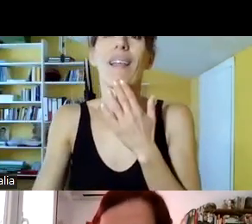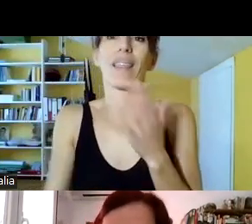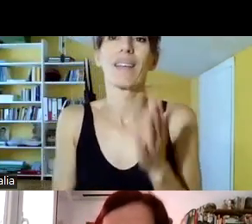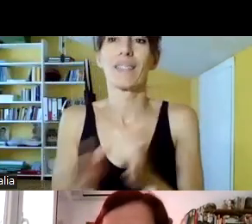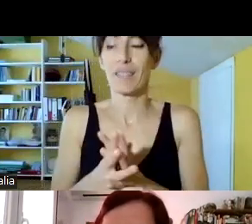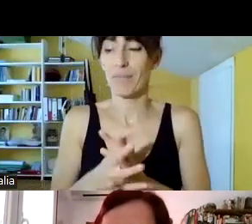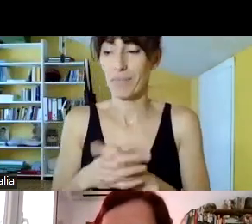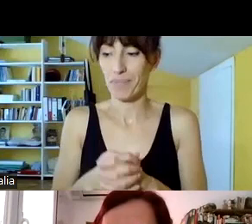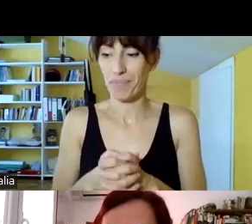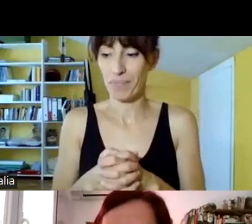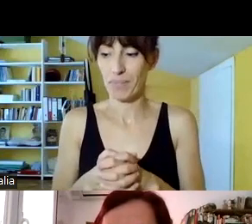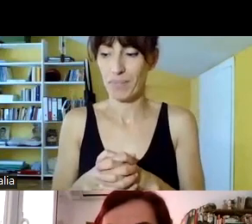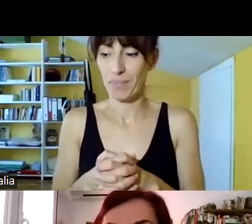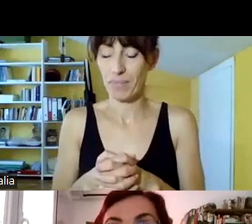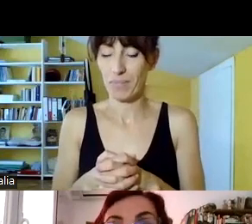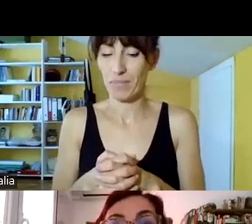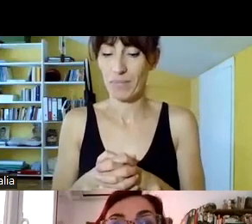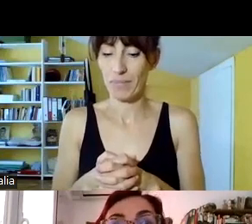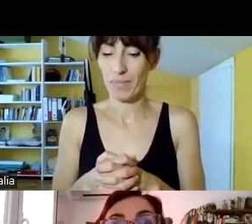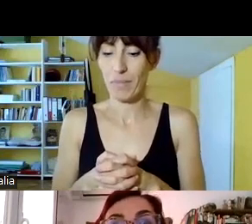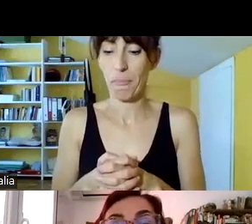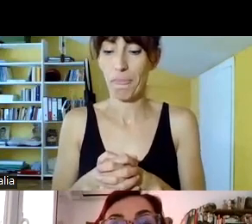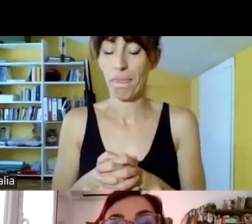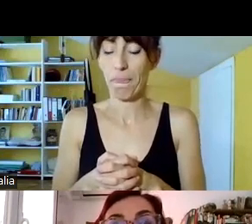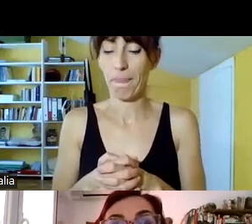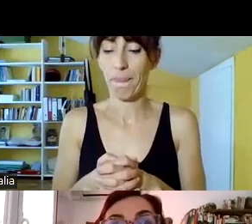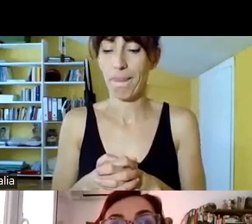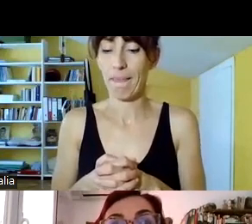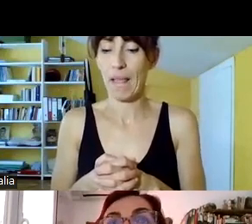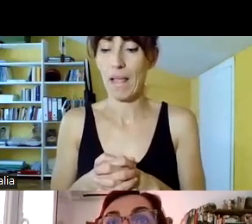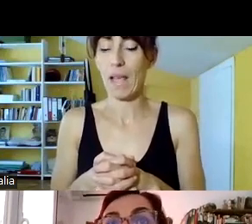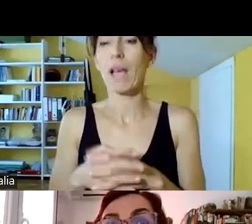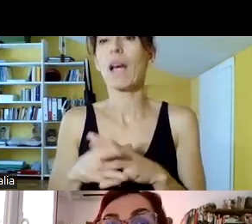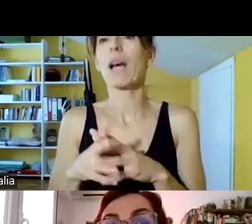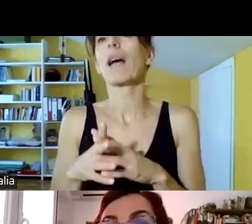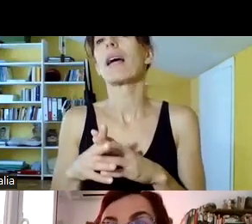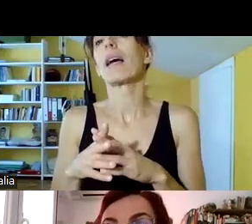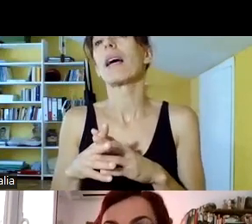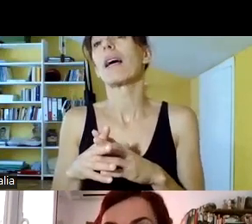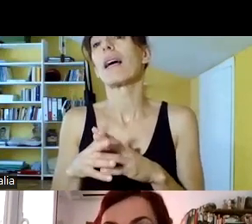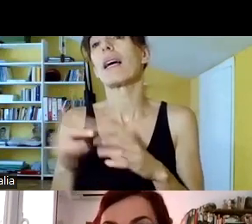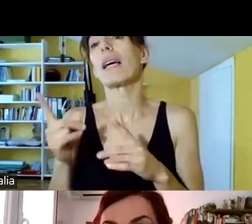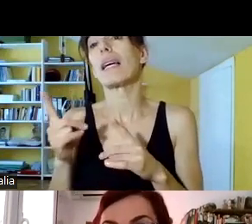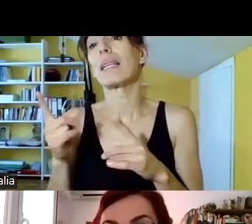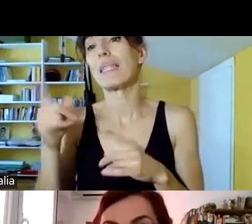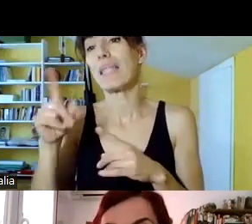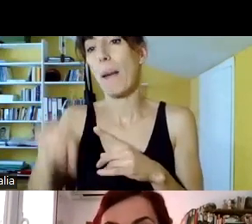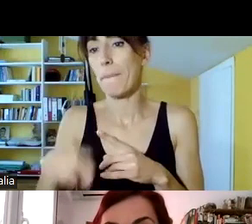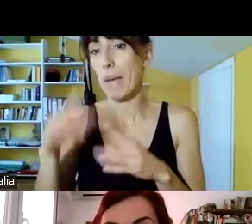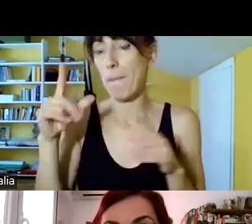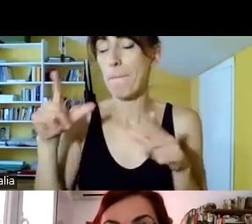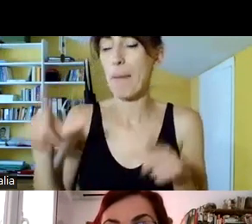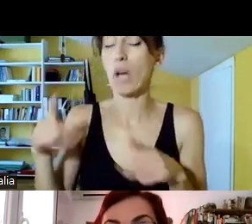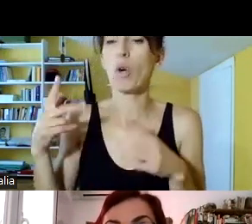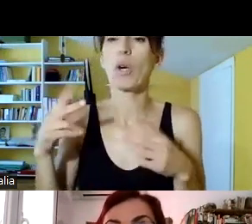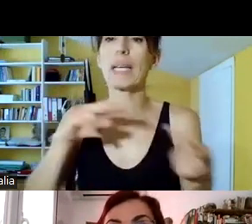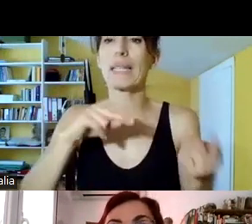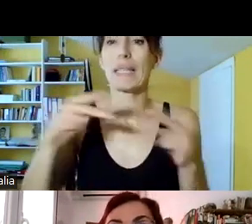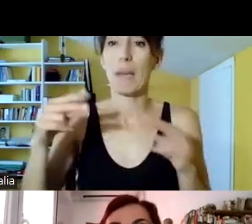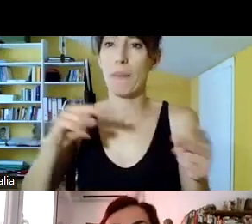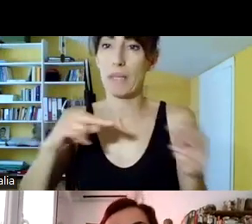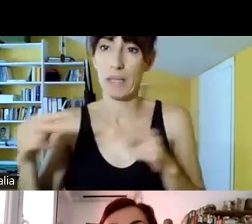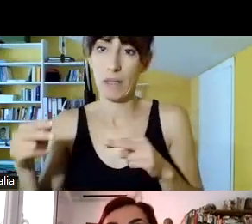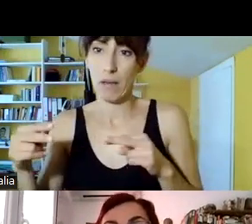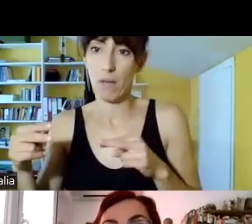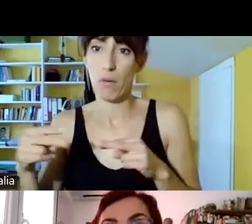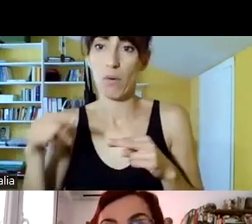Ana. Que tiene que ver con imponer un marco interpretativo, ¿no? Y